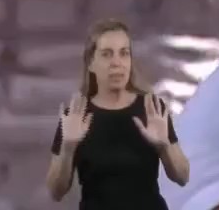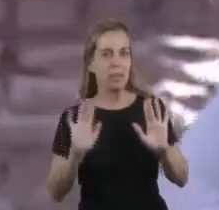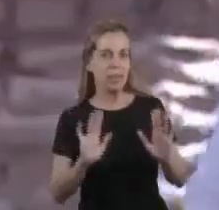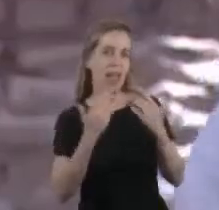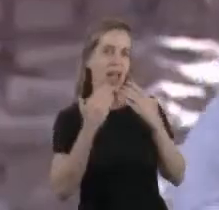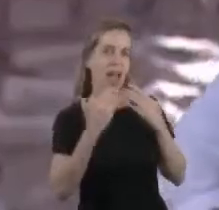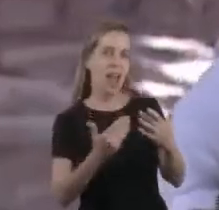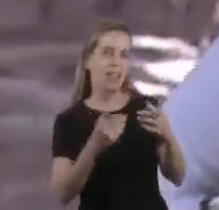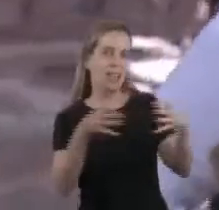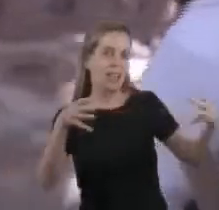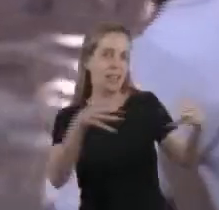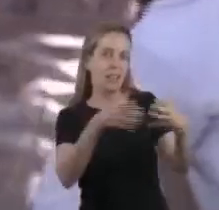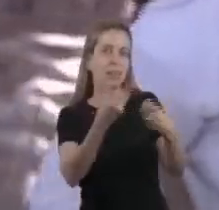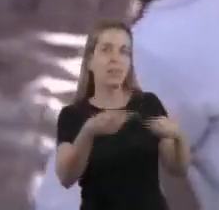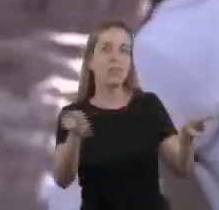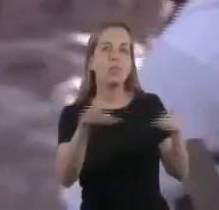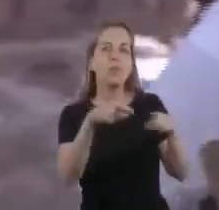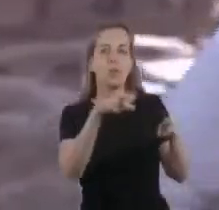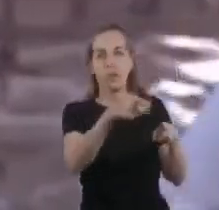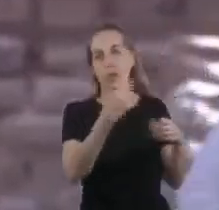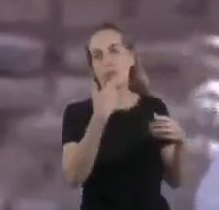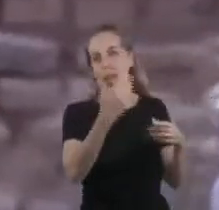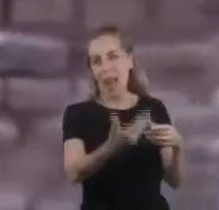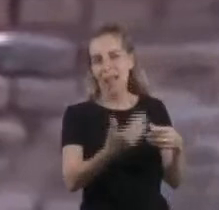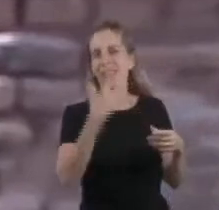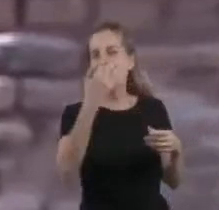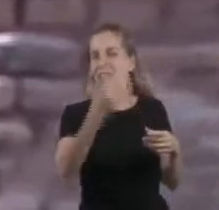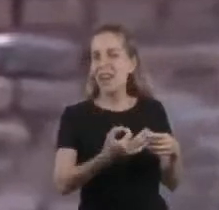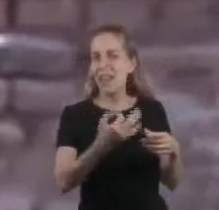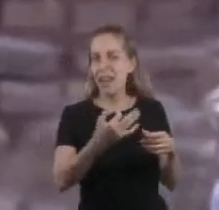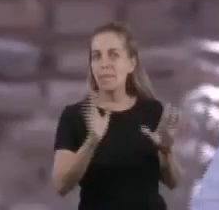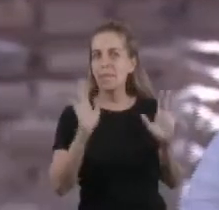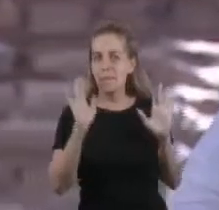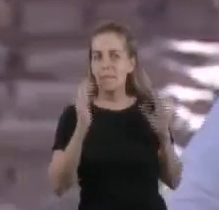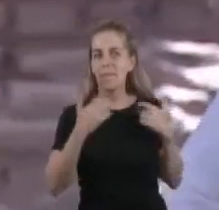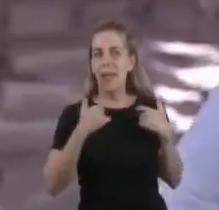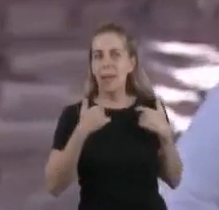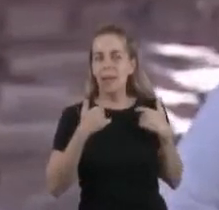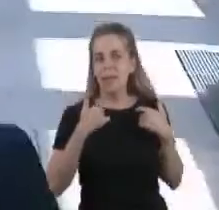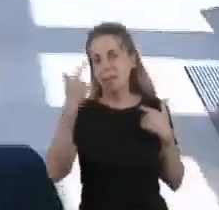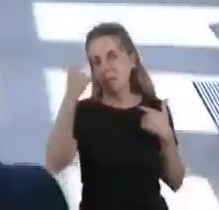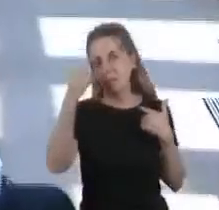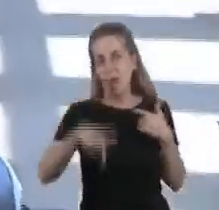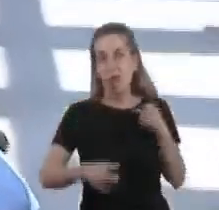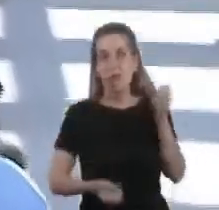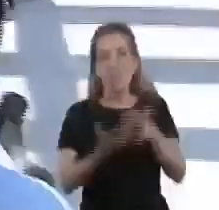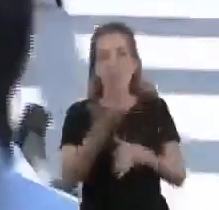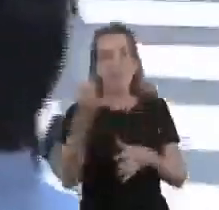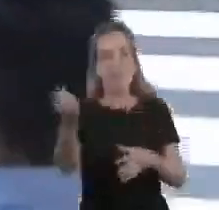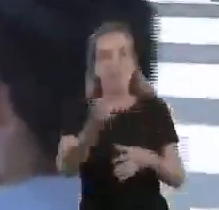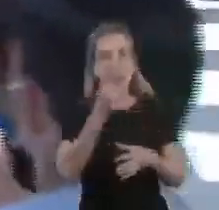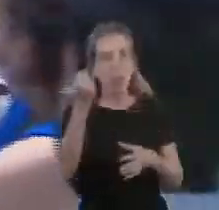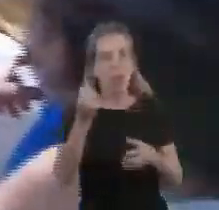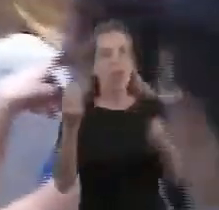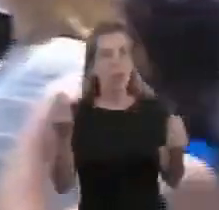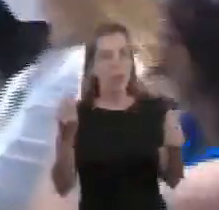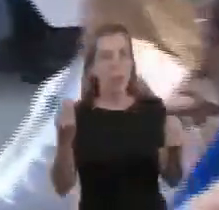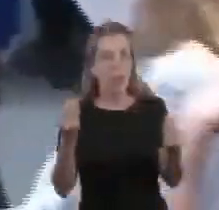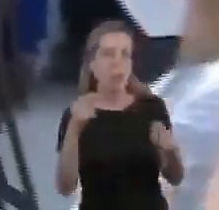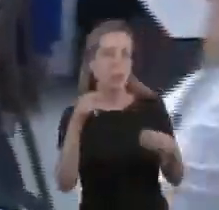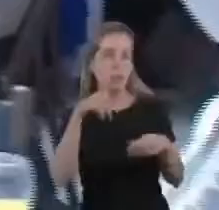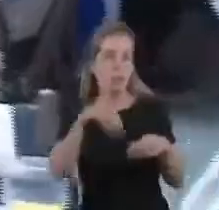Gracias a los músicos por acompañarnos. La verdad es que para mí es una mañana muy importante porque